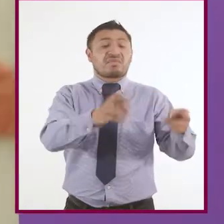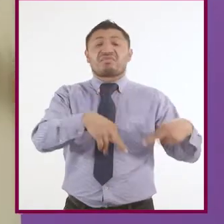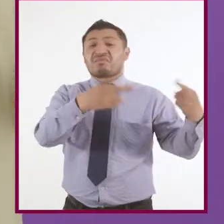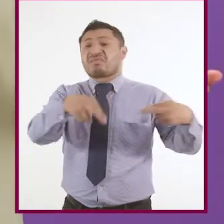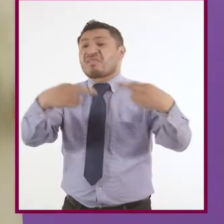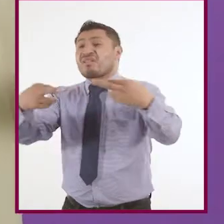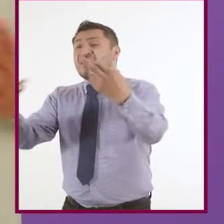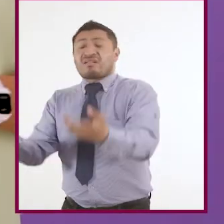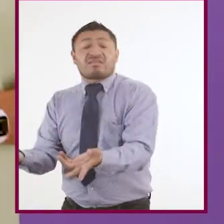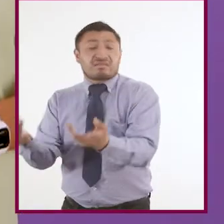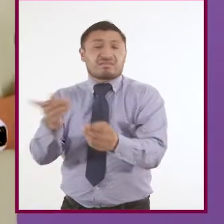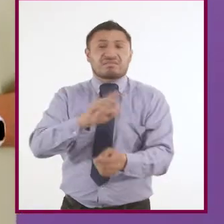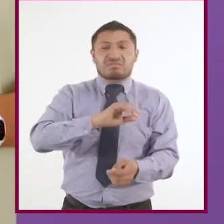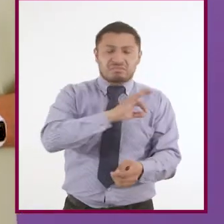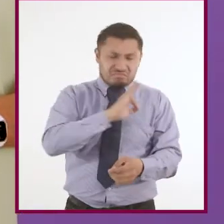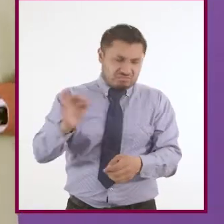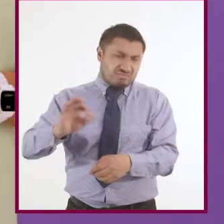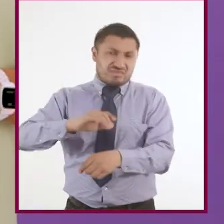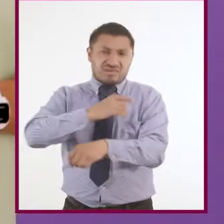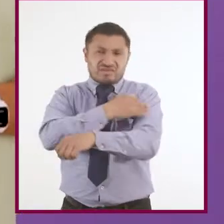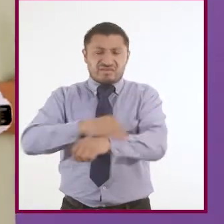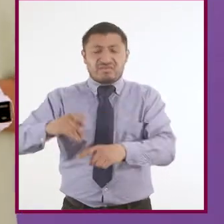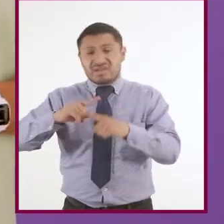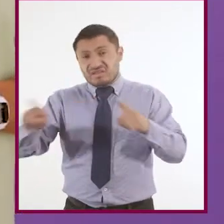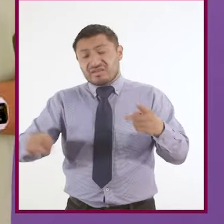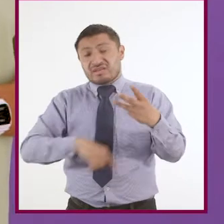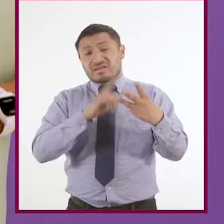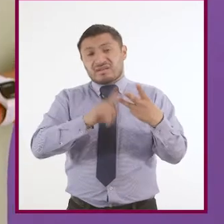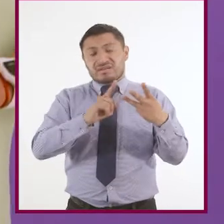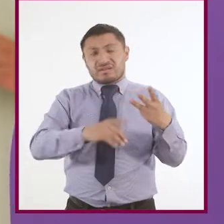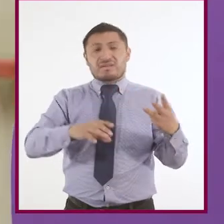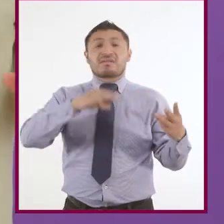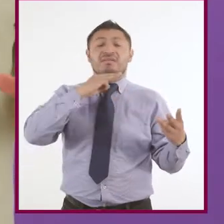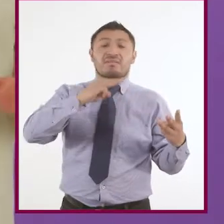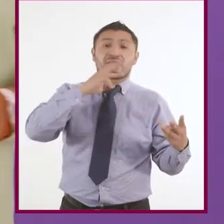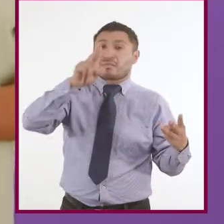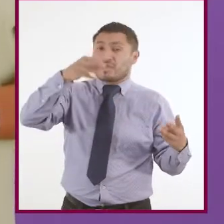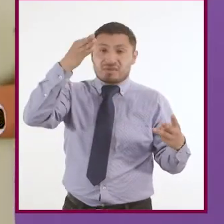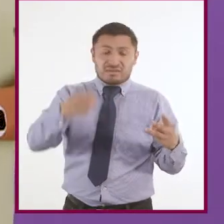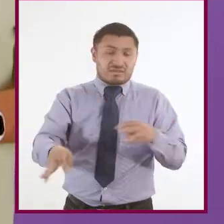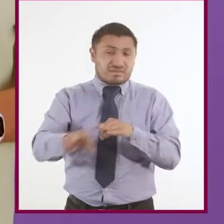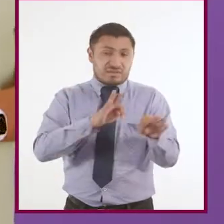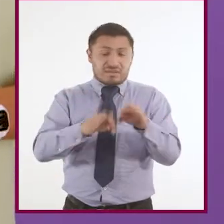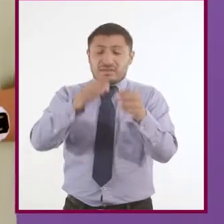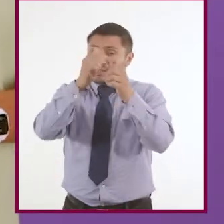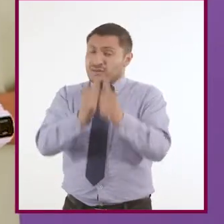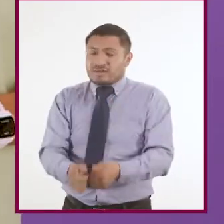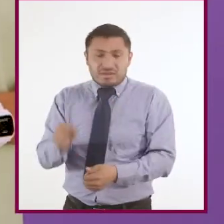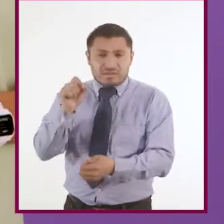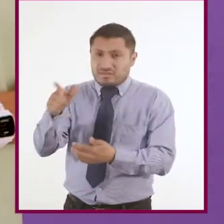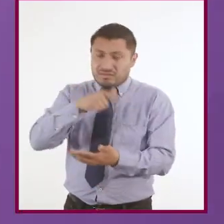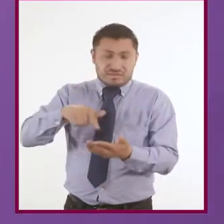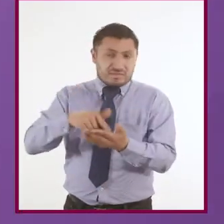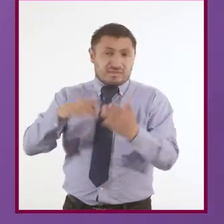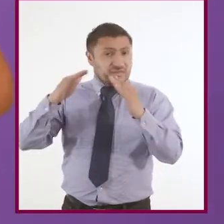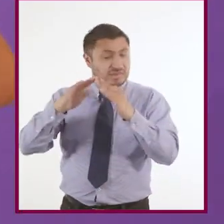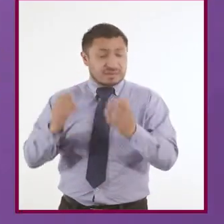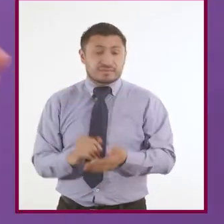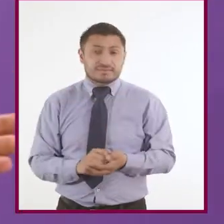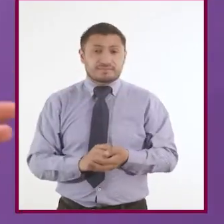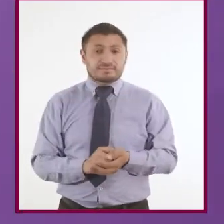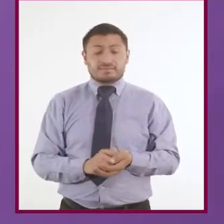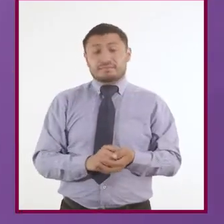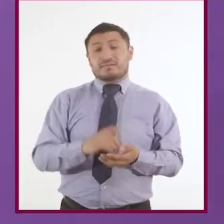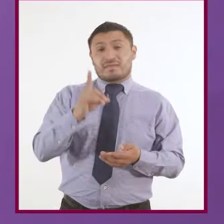cachorro, se puede adaptar a otra familia. O C. Que su mamá no acepte ese trabajo y se quede donde están. Los